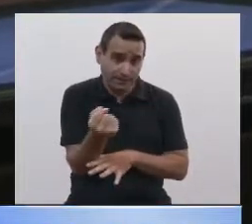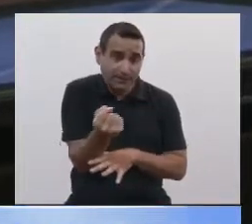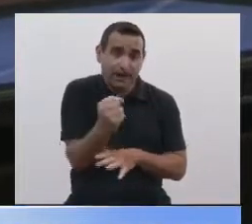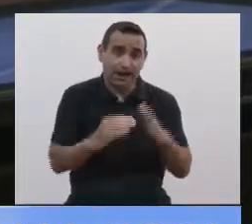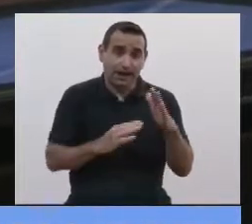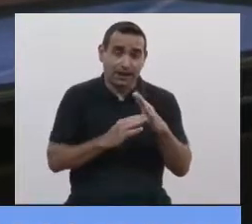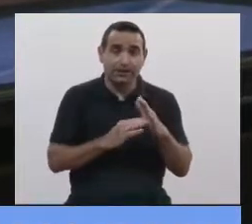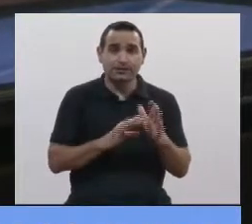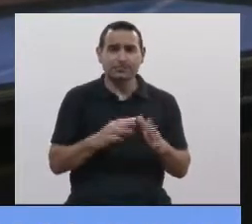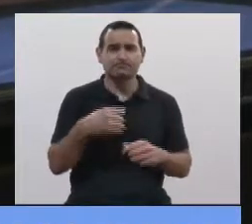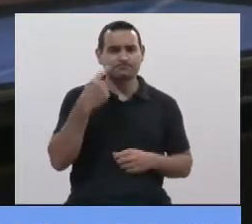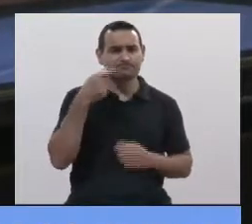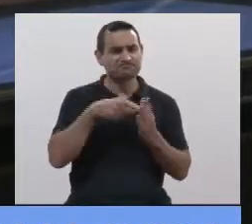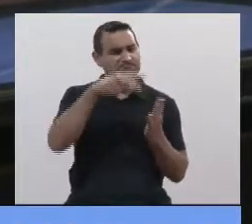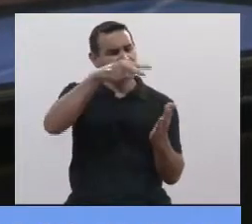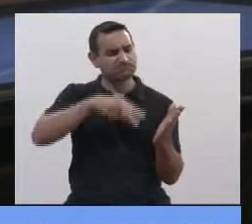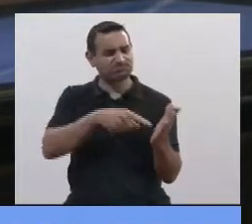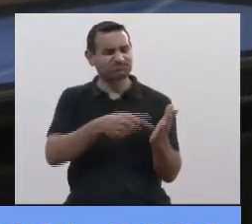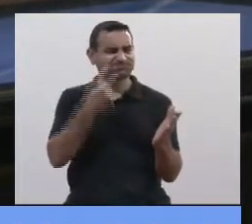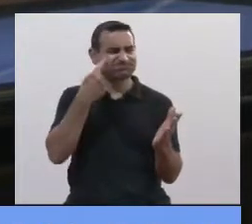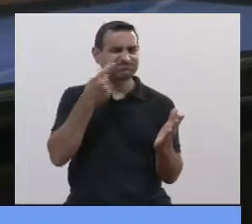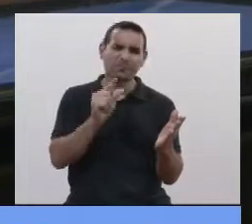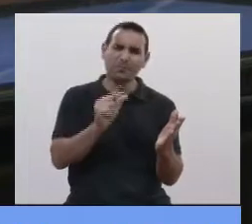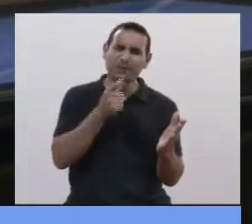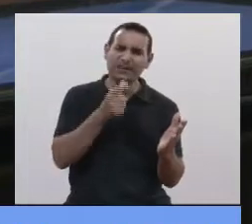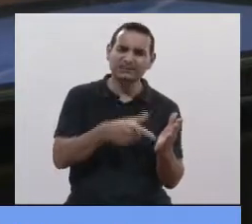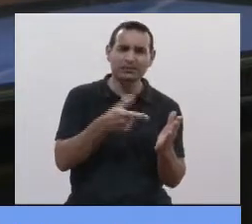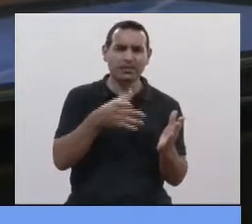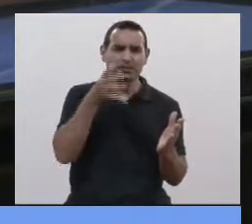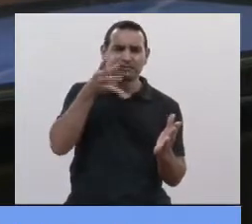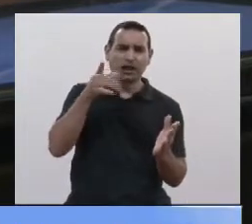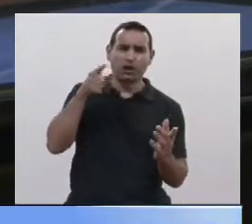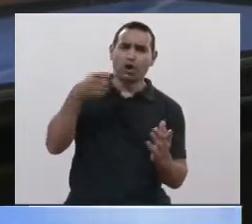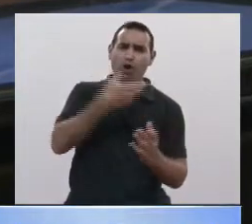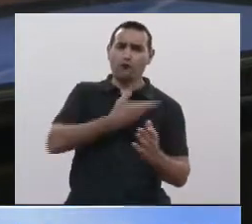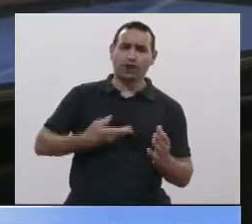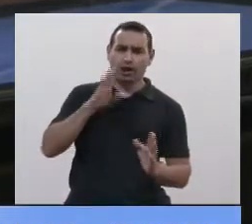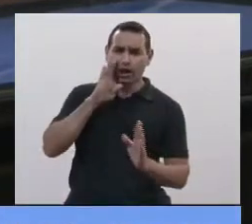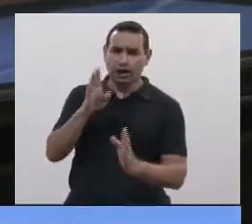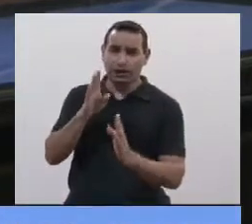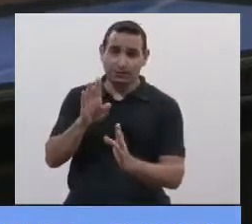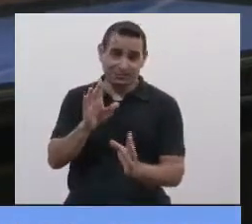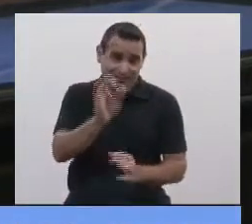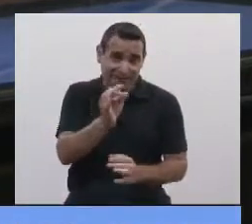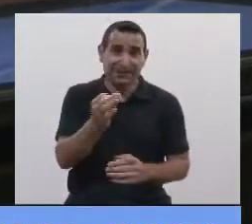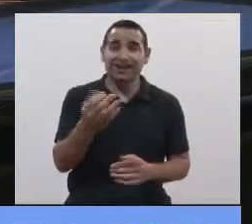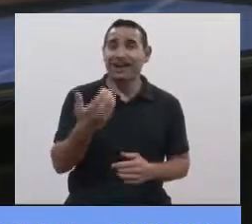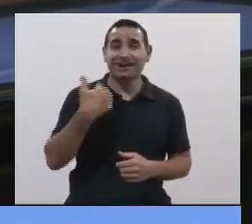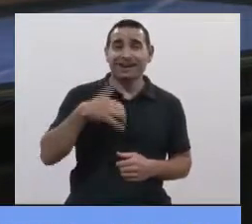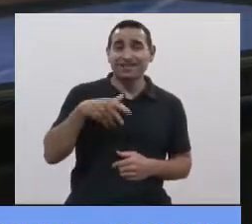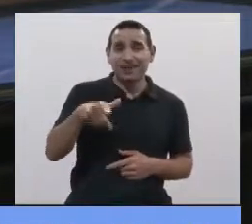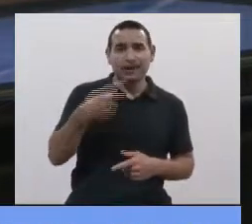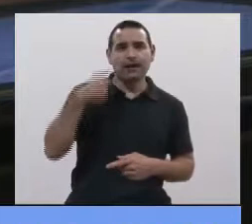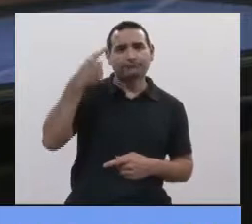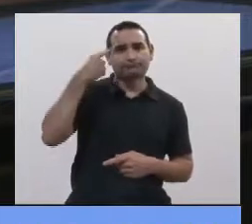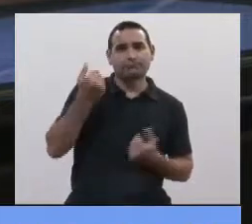tiene un sesgo general demasiado estatista, que como sabemos que Argentina no puede recurrir a los